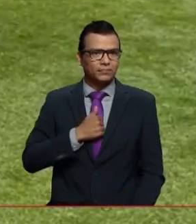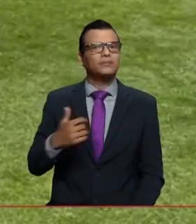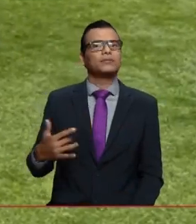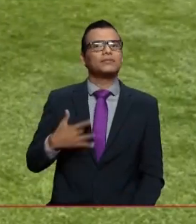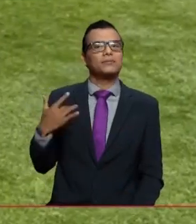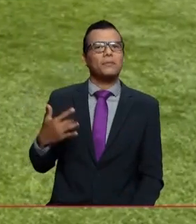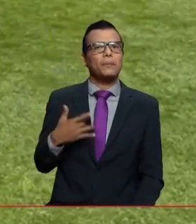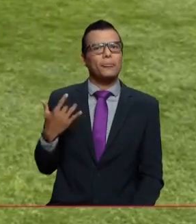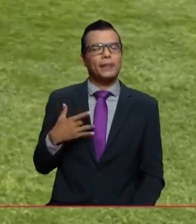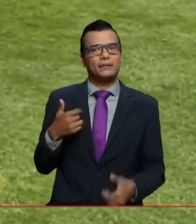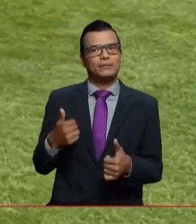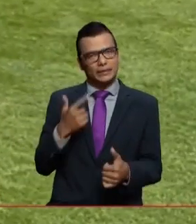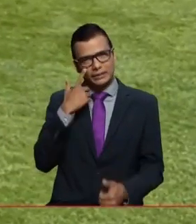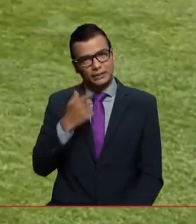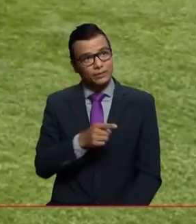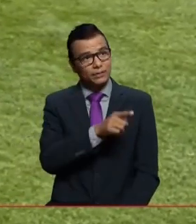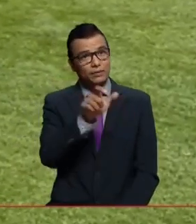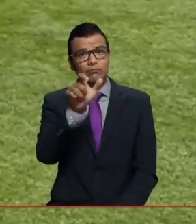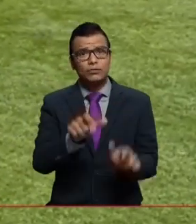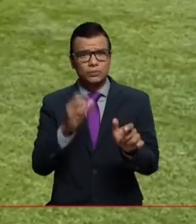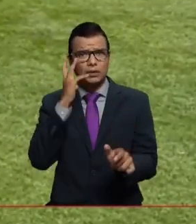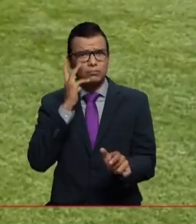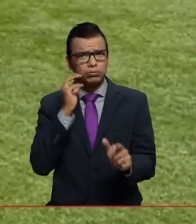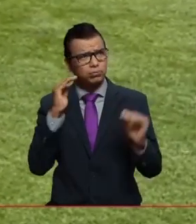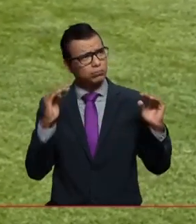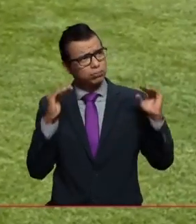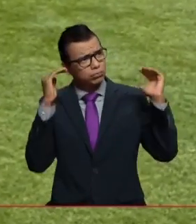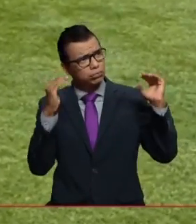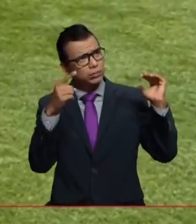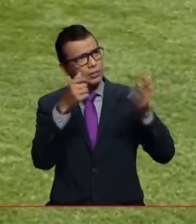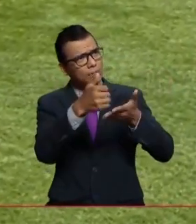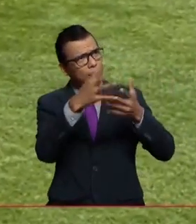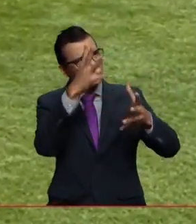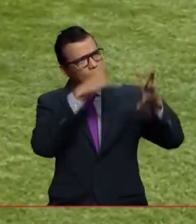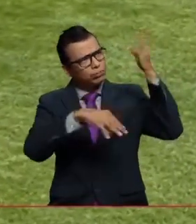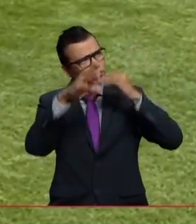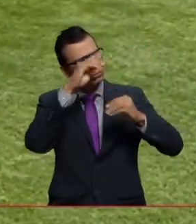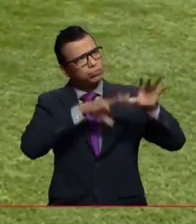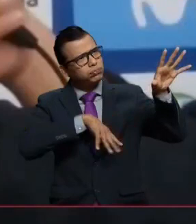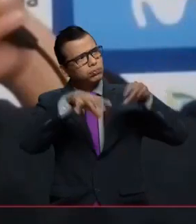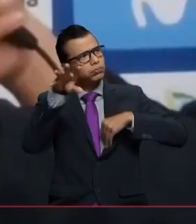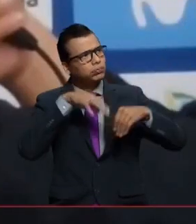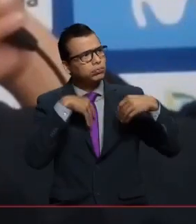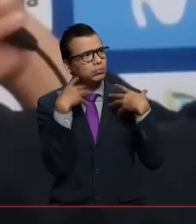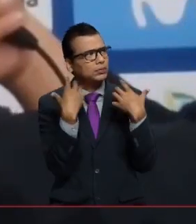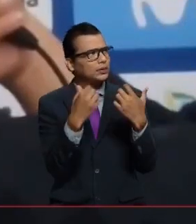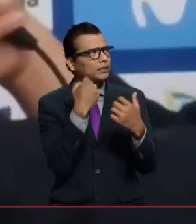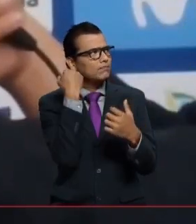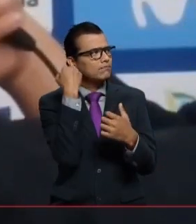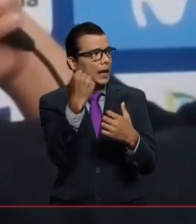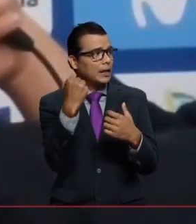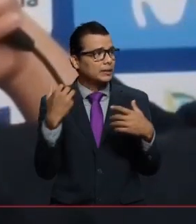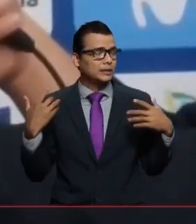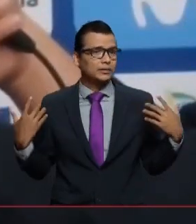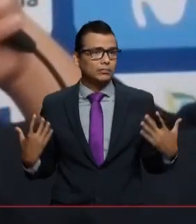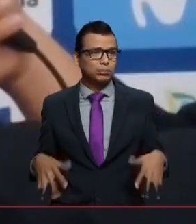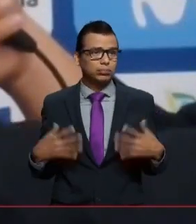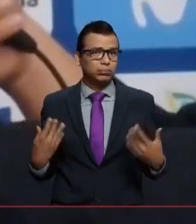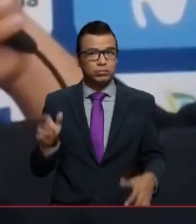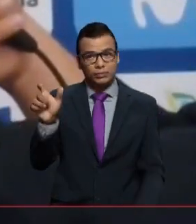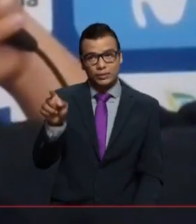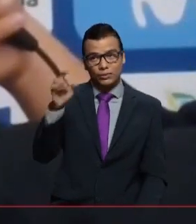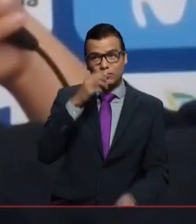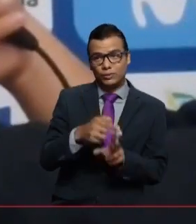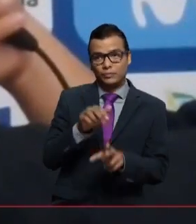con mucha experiencia, rodearme de personas grandes y mejores que yo y crecer demasiado. Para mí es un gran profesor, es una